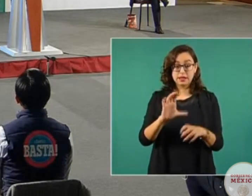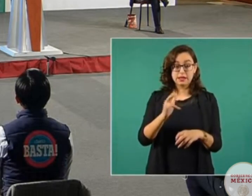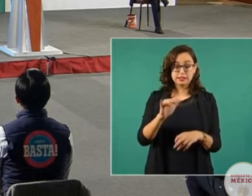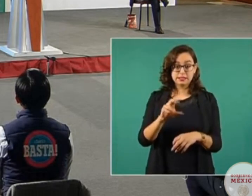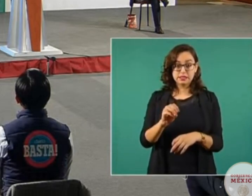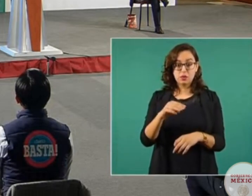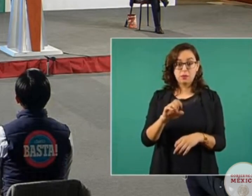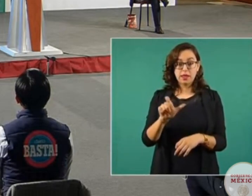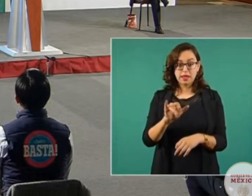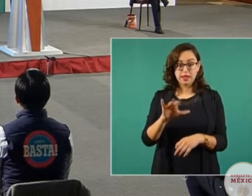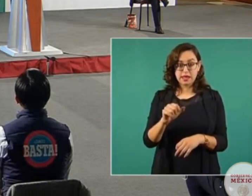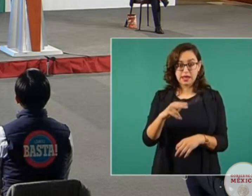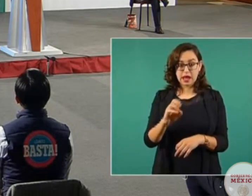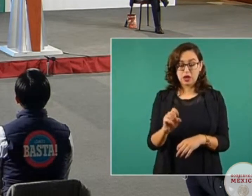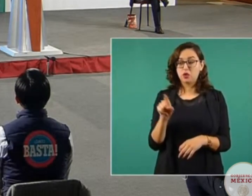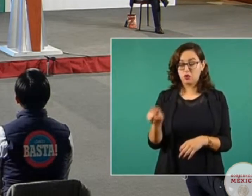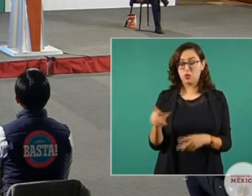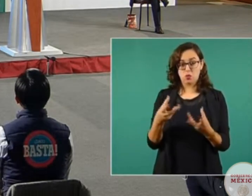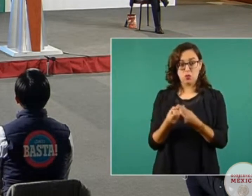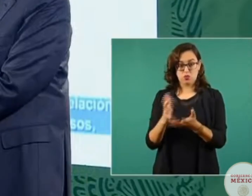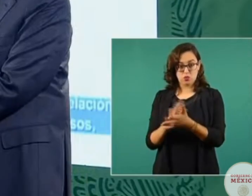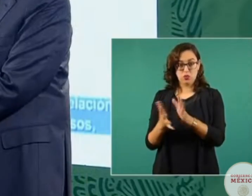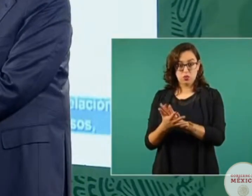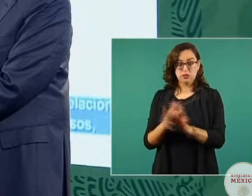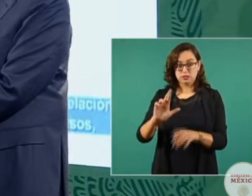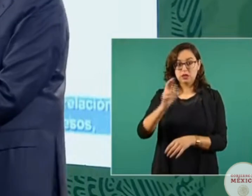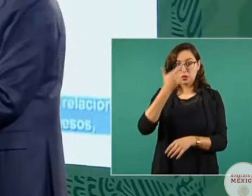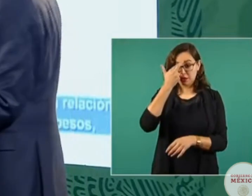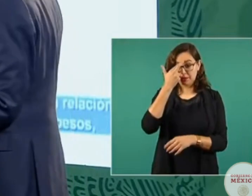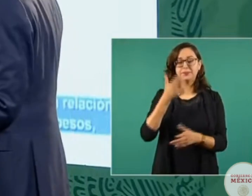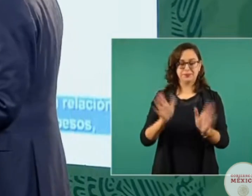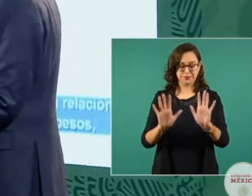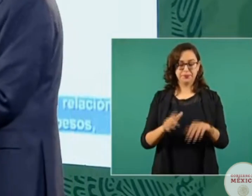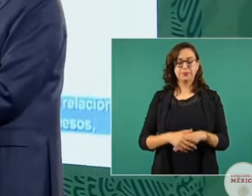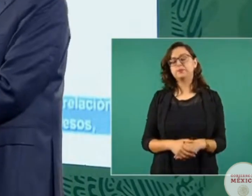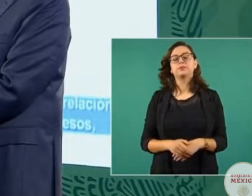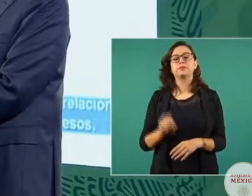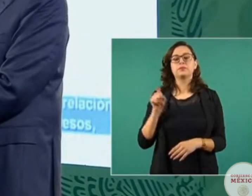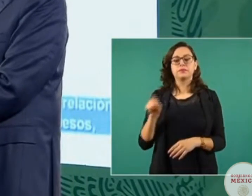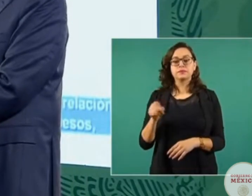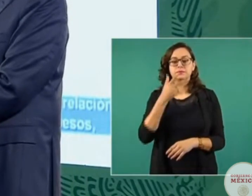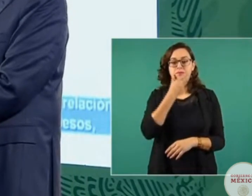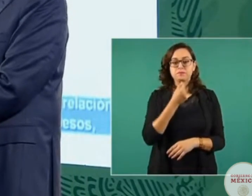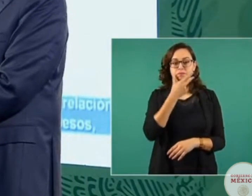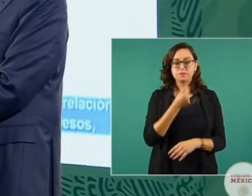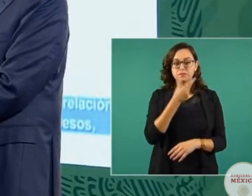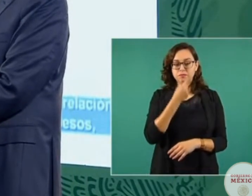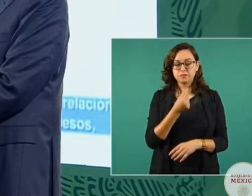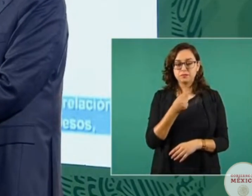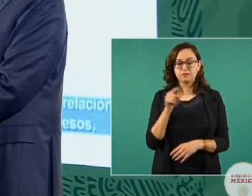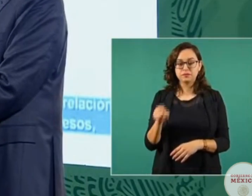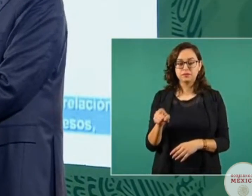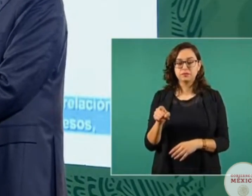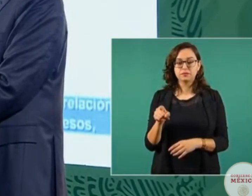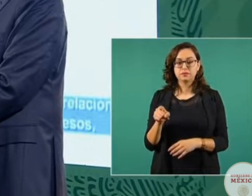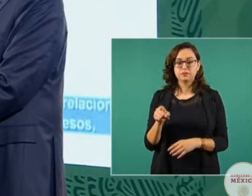Sí, que lo involucra él. Bueno, este señor, después de estar